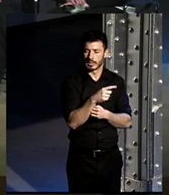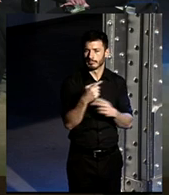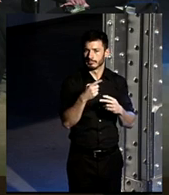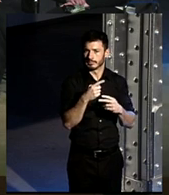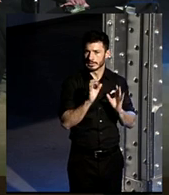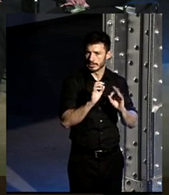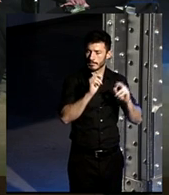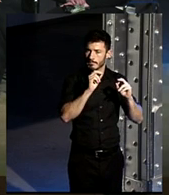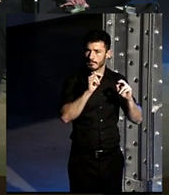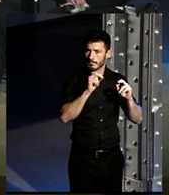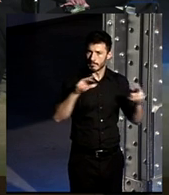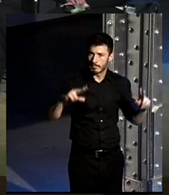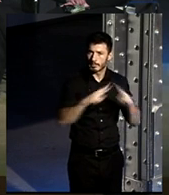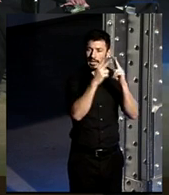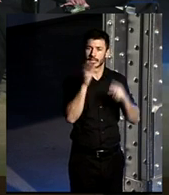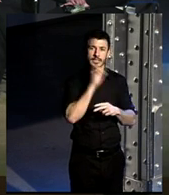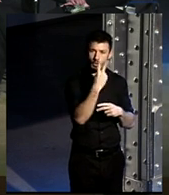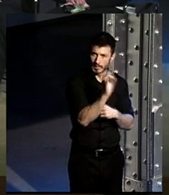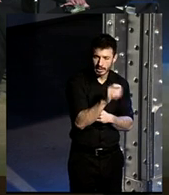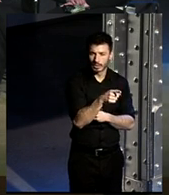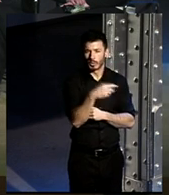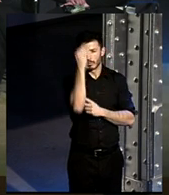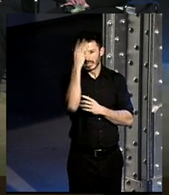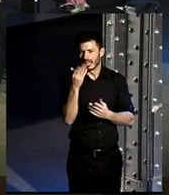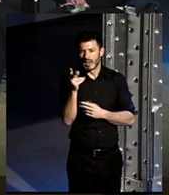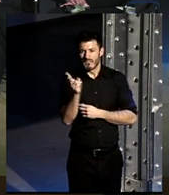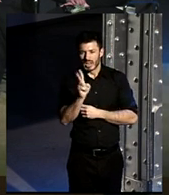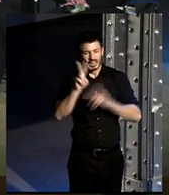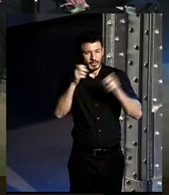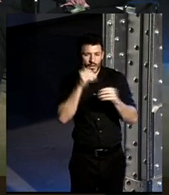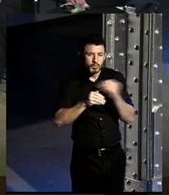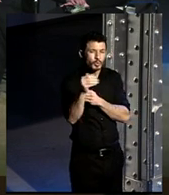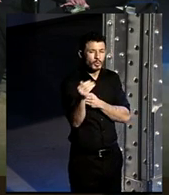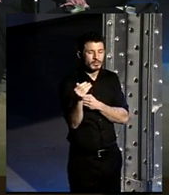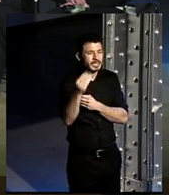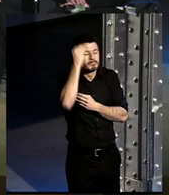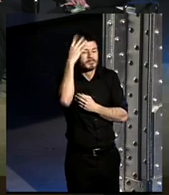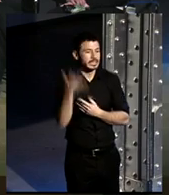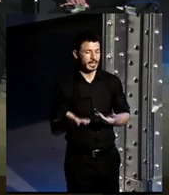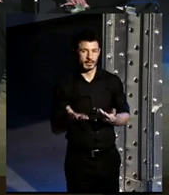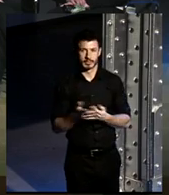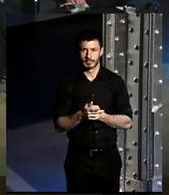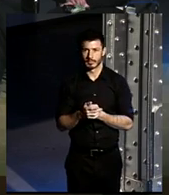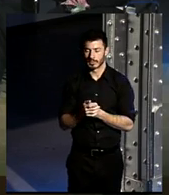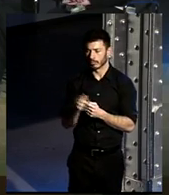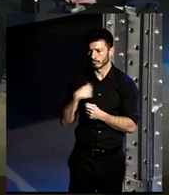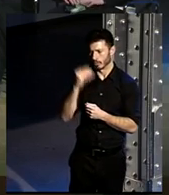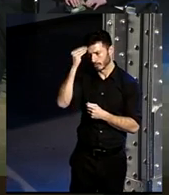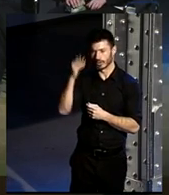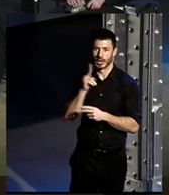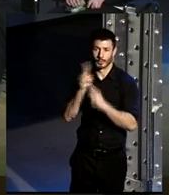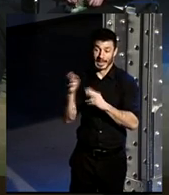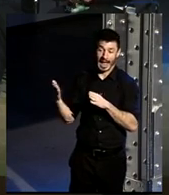de futuro, ¿cuál es verdaderamente que era la posición de Verne ante el futuro? ¿Cuál era su idea de futuro? Creo que antes de eso hay que hablar otra